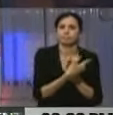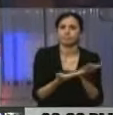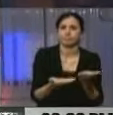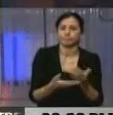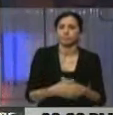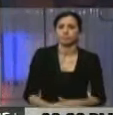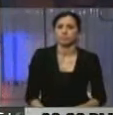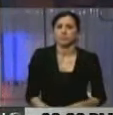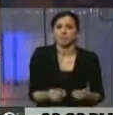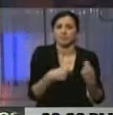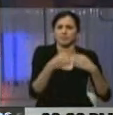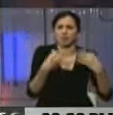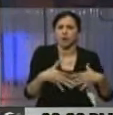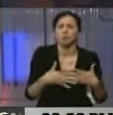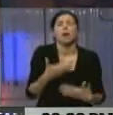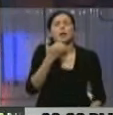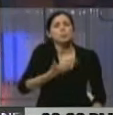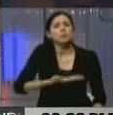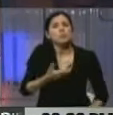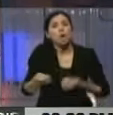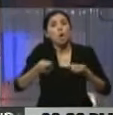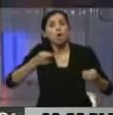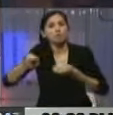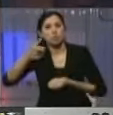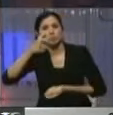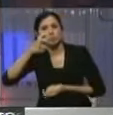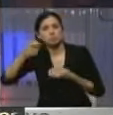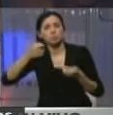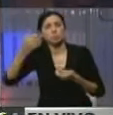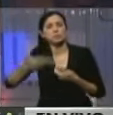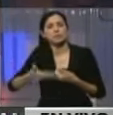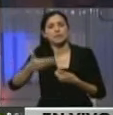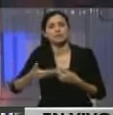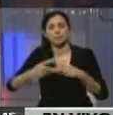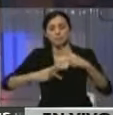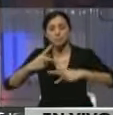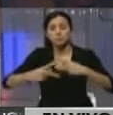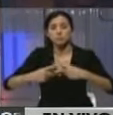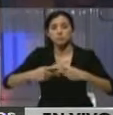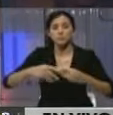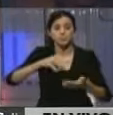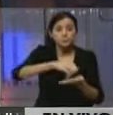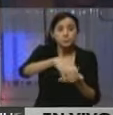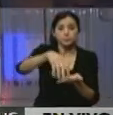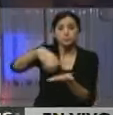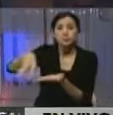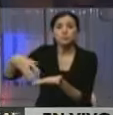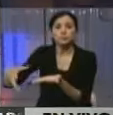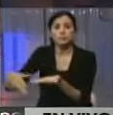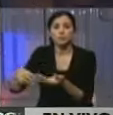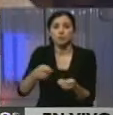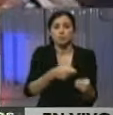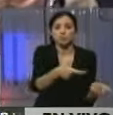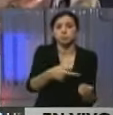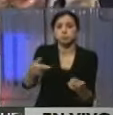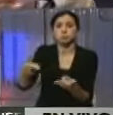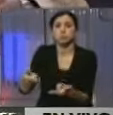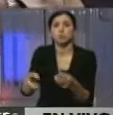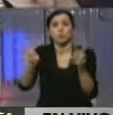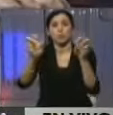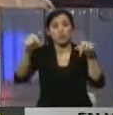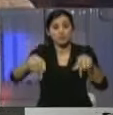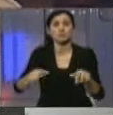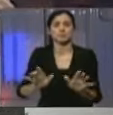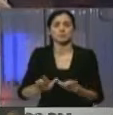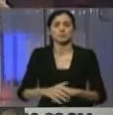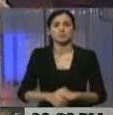Esto es uno de los elementos más importantes, el control de un nuevo proceso distribuidor y comercializador. Bueno, con